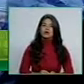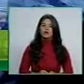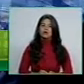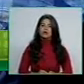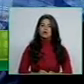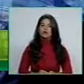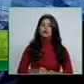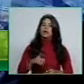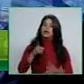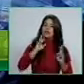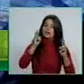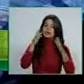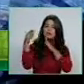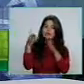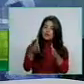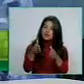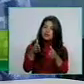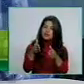vista